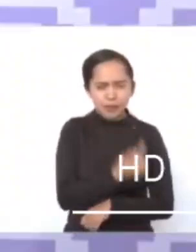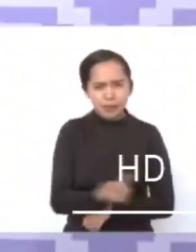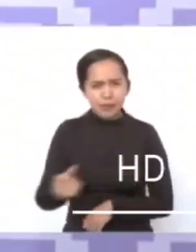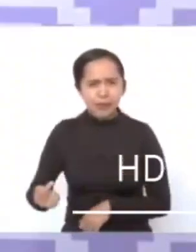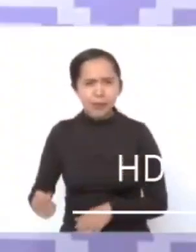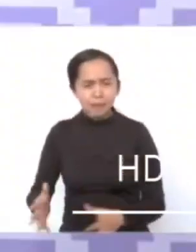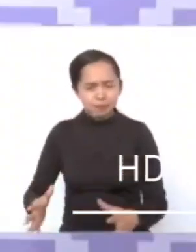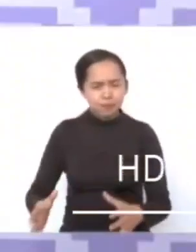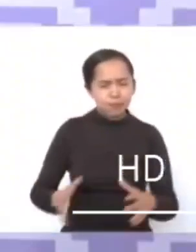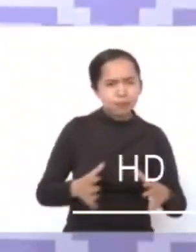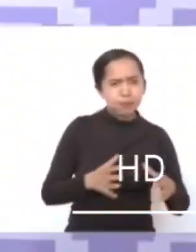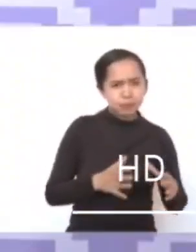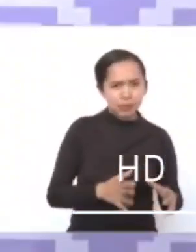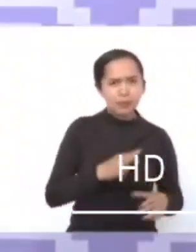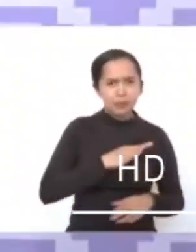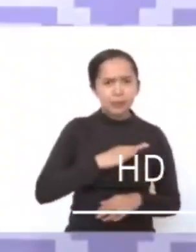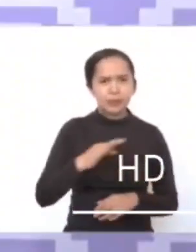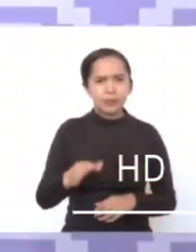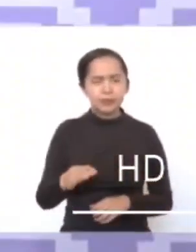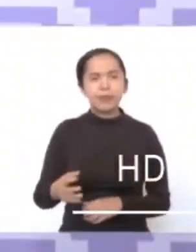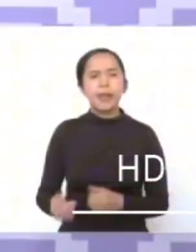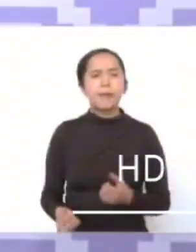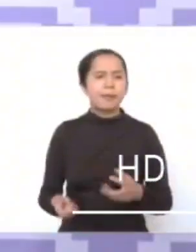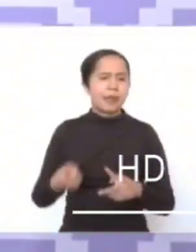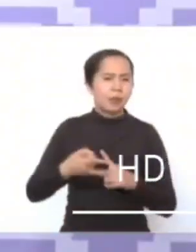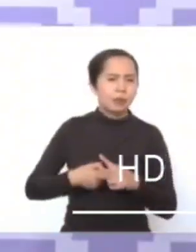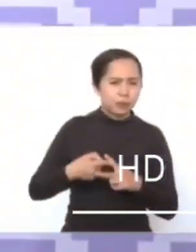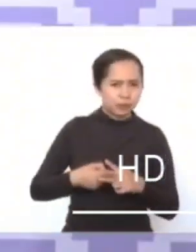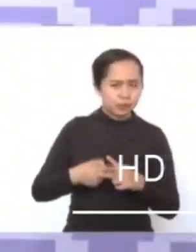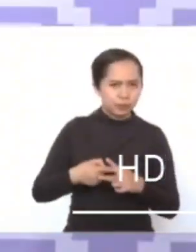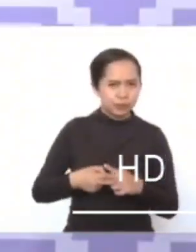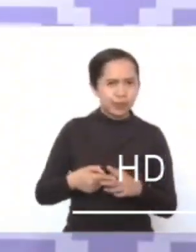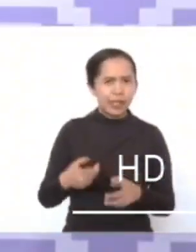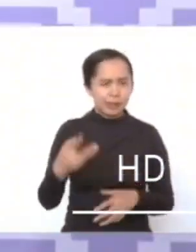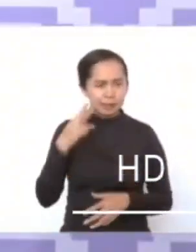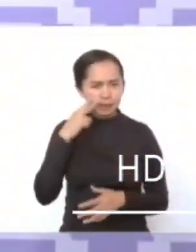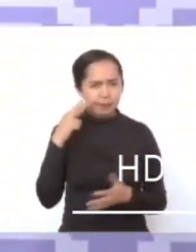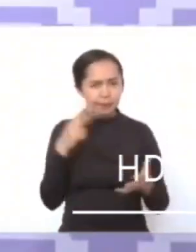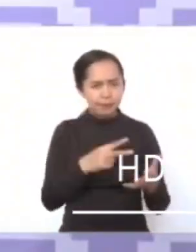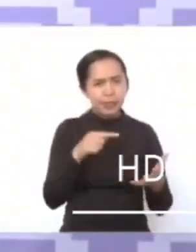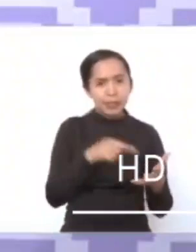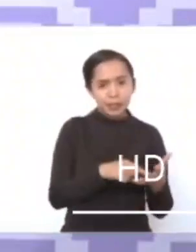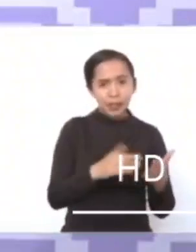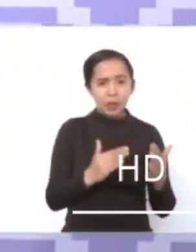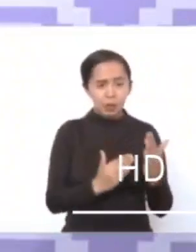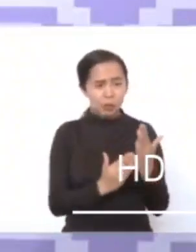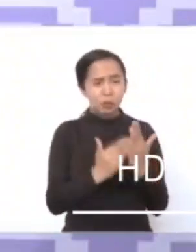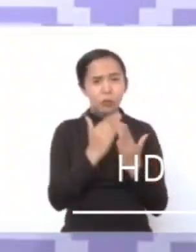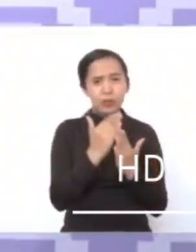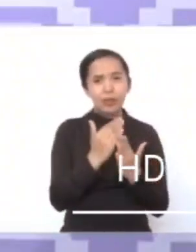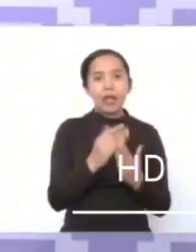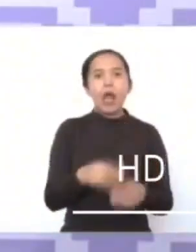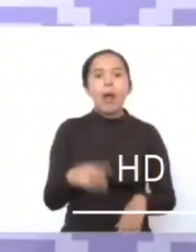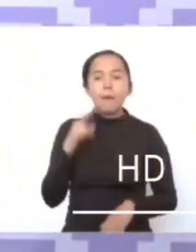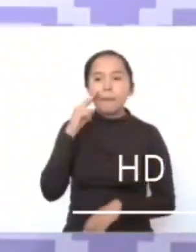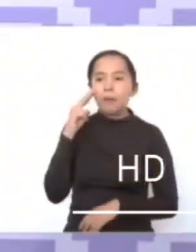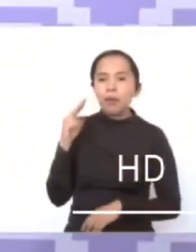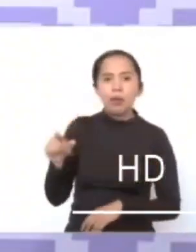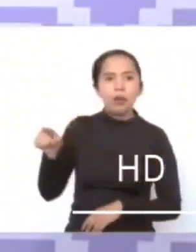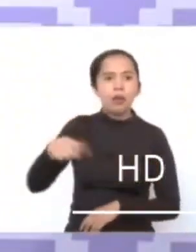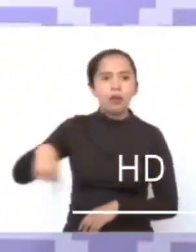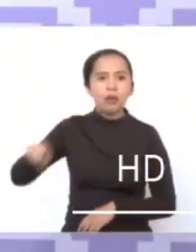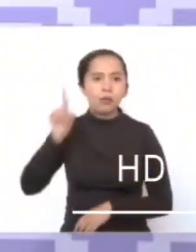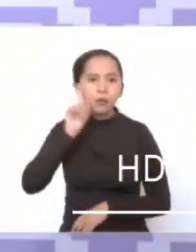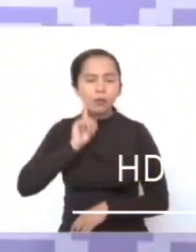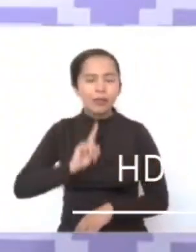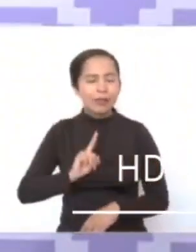Quiero ser muy enfática, los números que están a la alza demuestran que las mujeres están